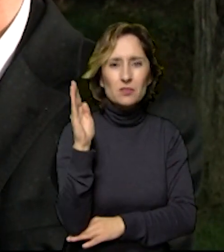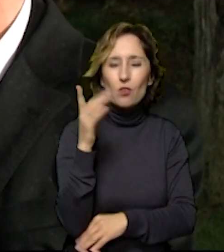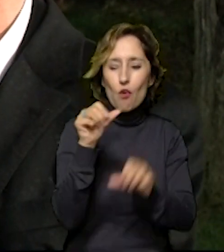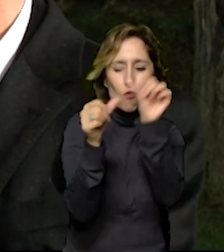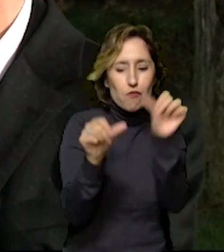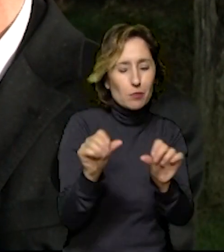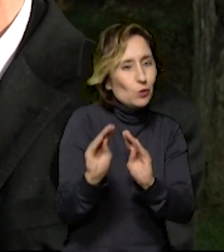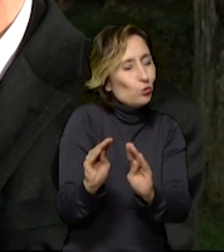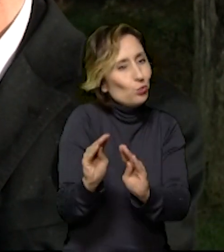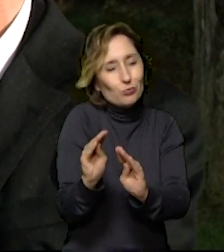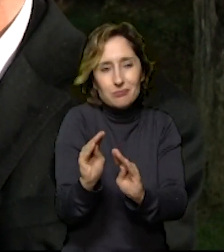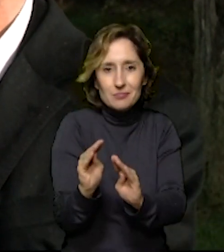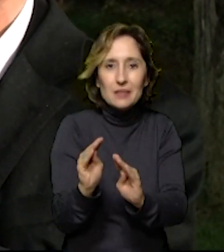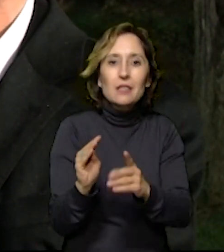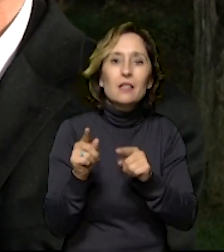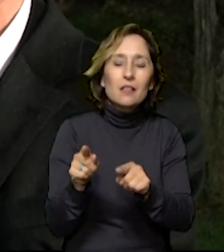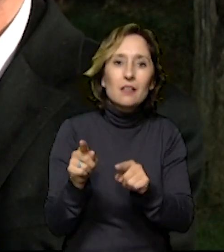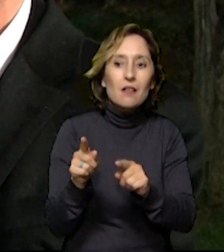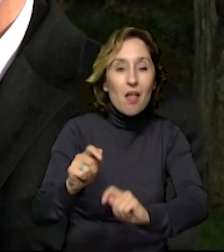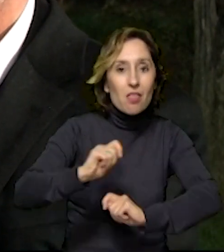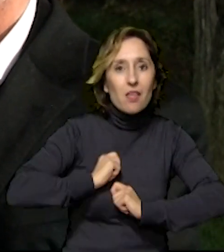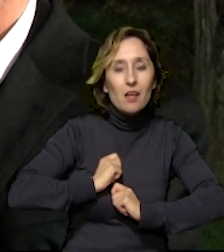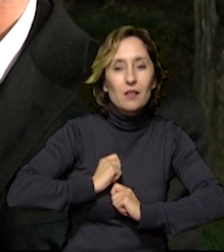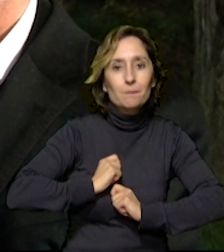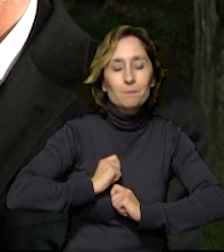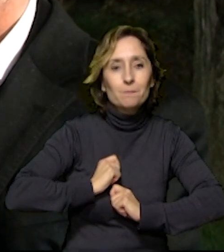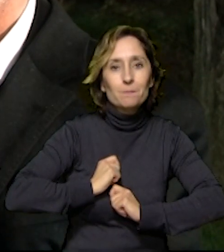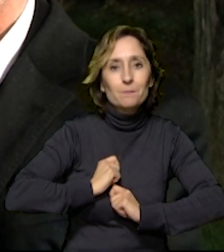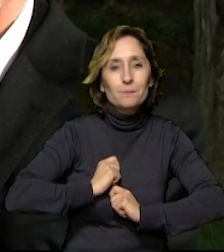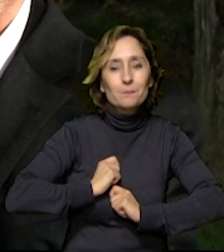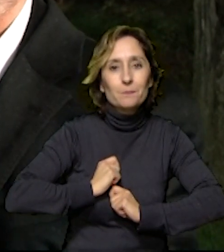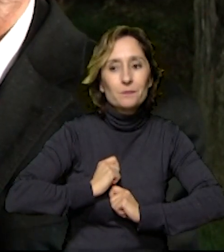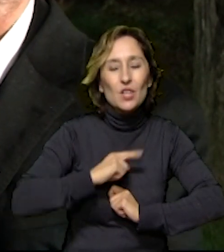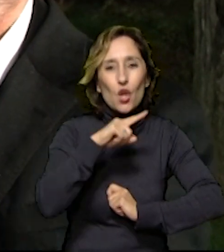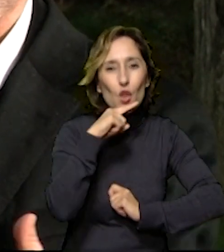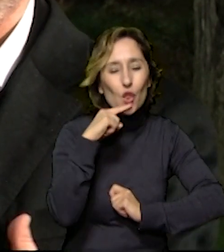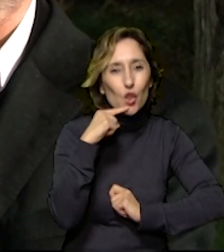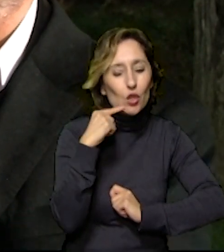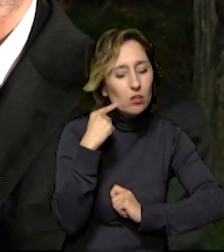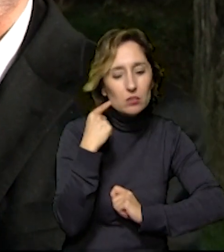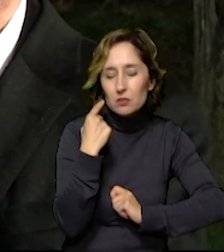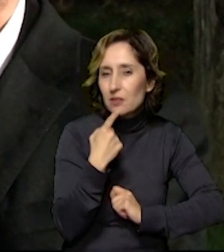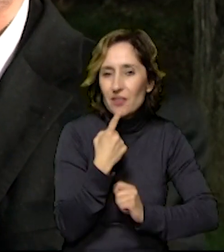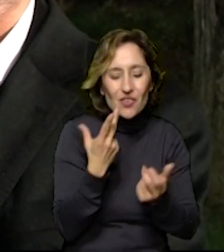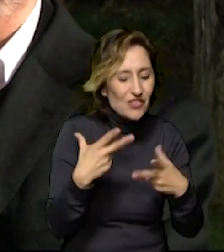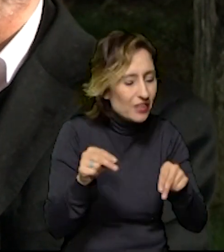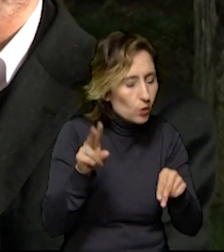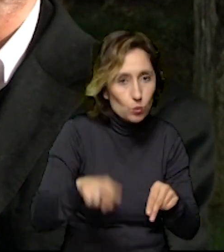estar, y ella me transmitía ese dolor no se acaba nunca. Yo me